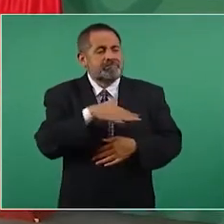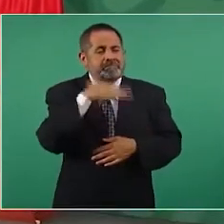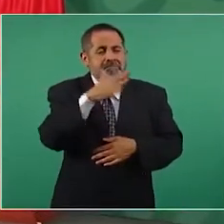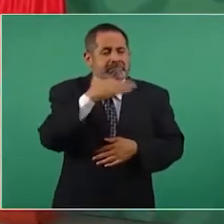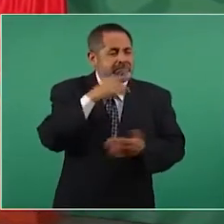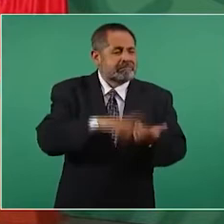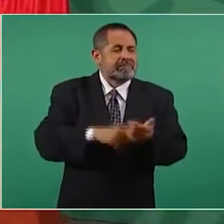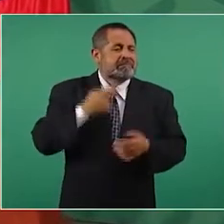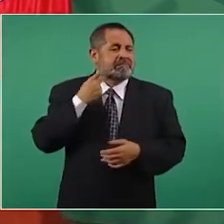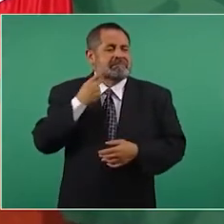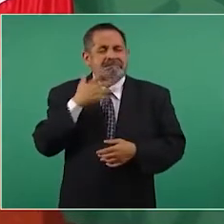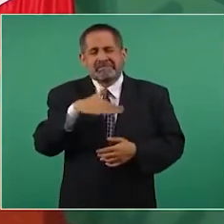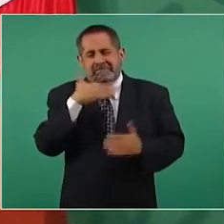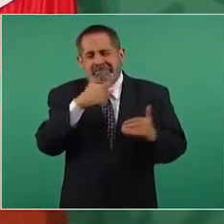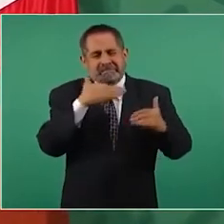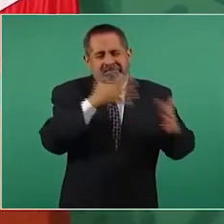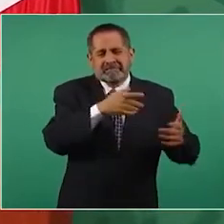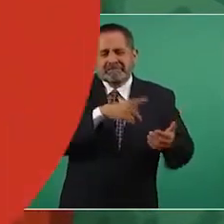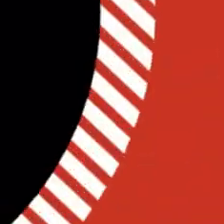políticos corruptos,